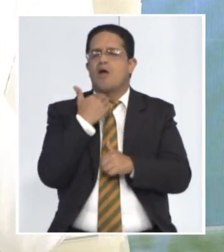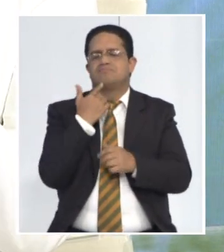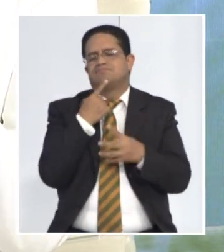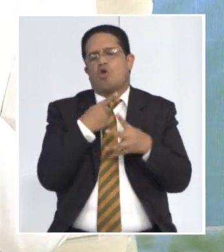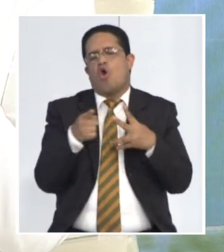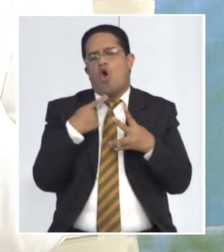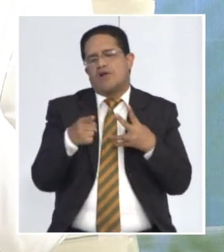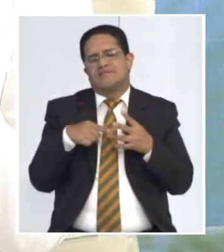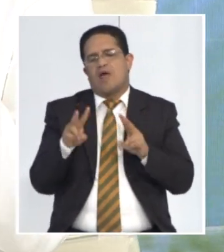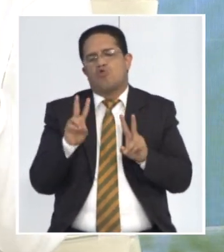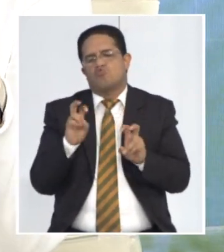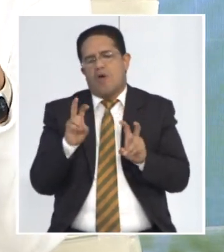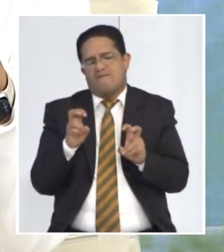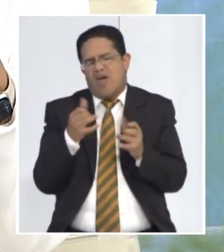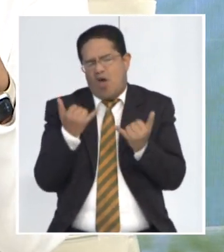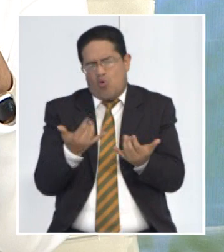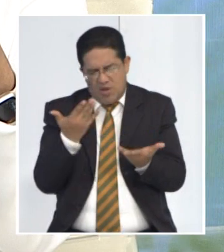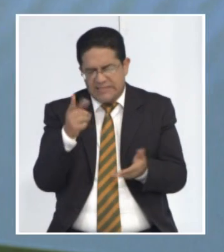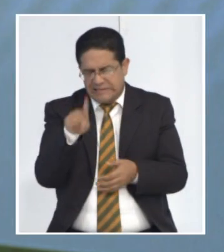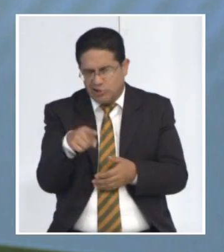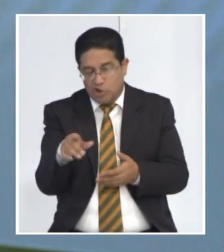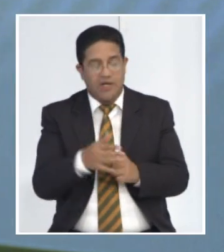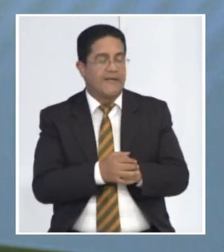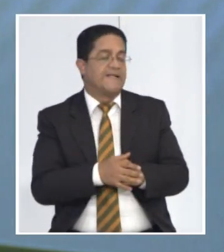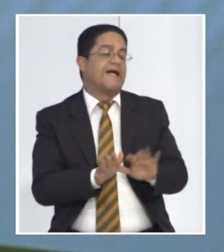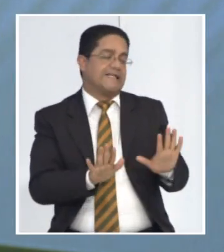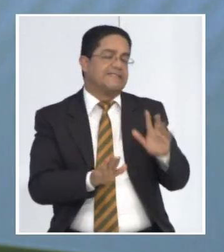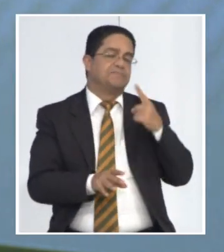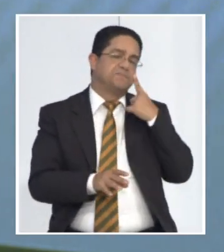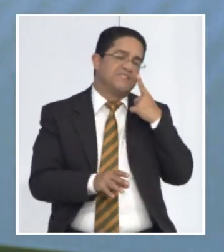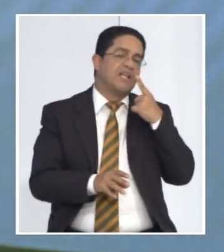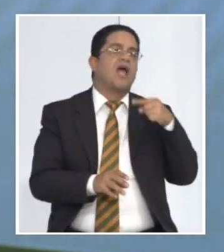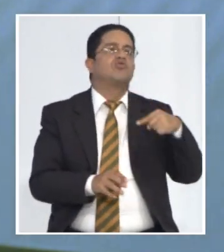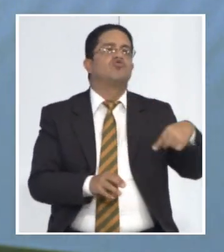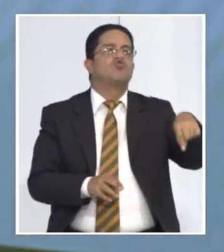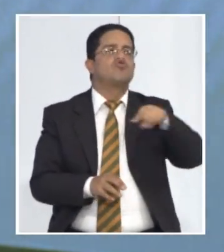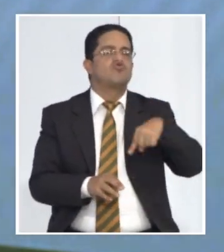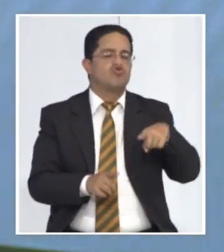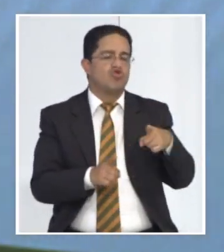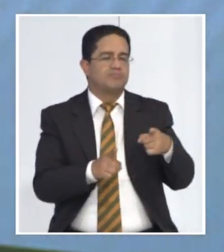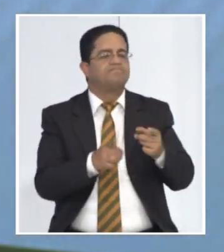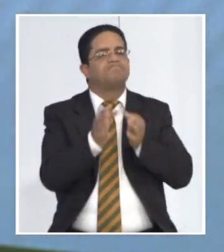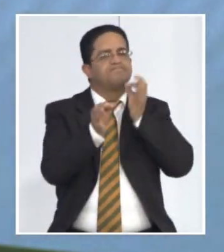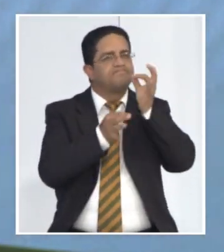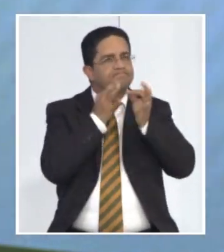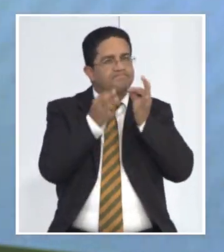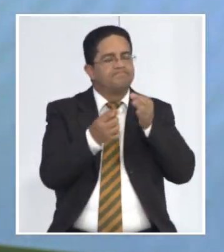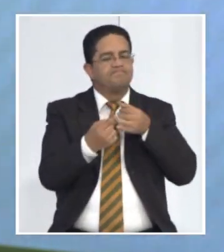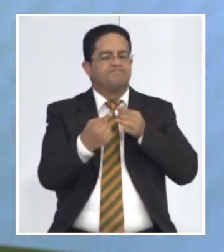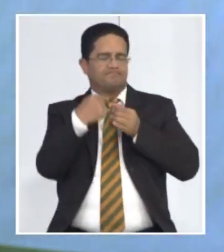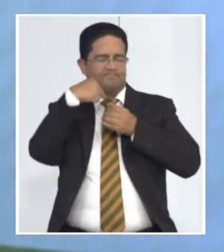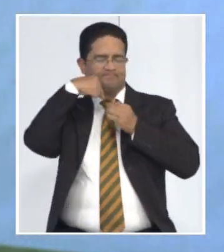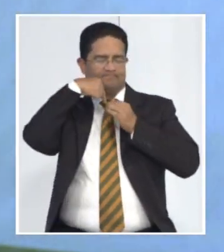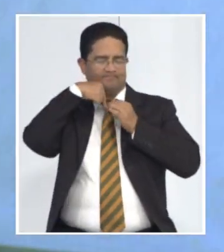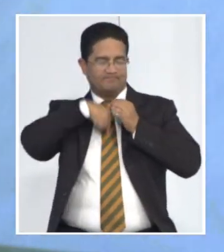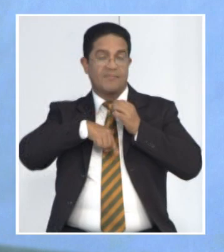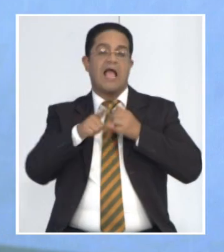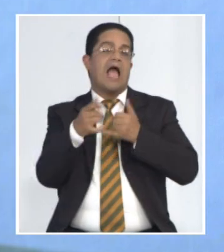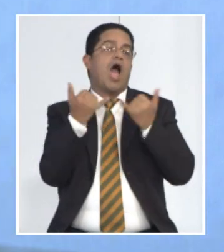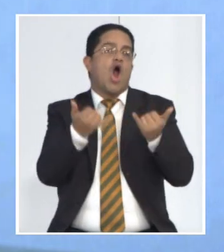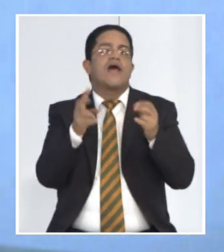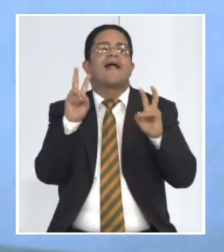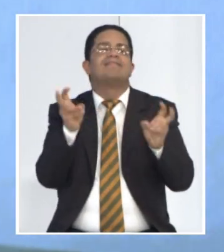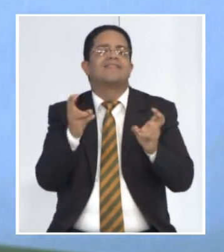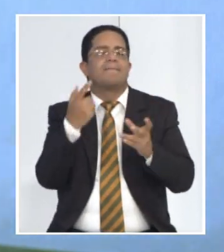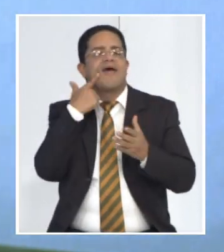para los pacientes actualmente. Mira, nosotros vamos a manejar desde terapéuticas bariátricas endoscópicas, que ahora el tema bariátrico está muy en boga.